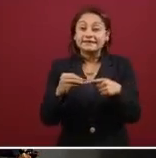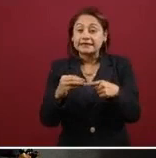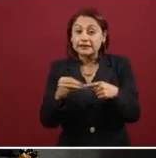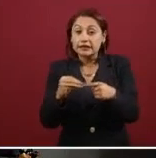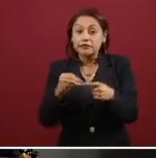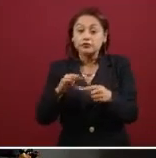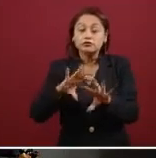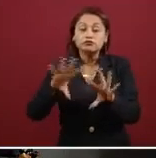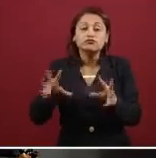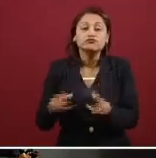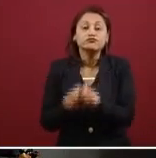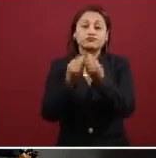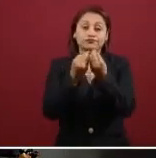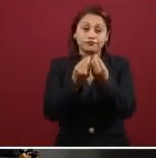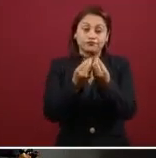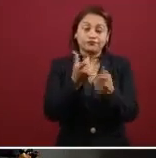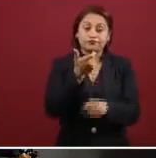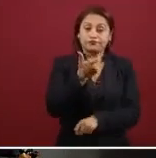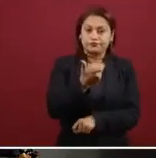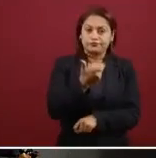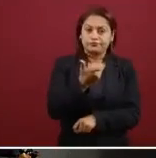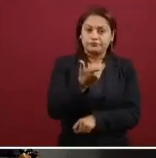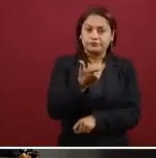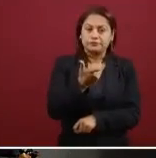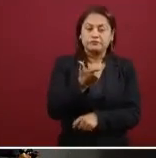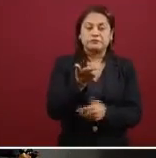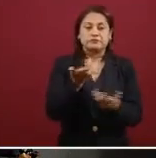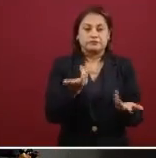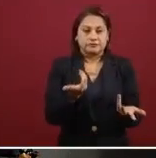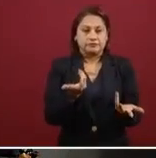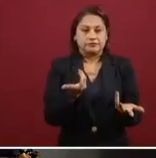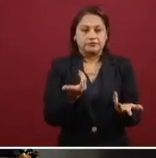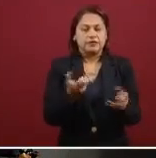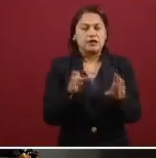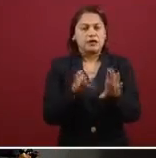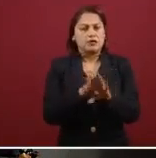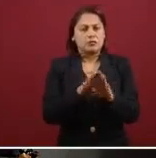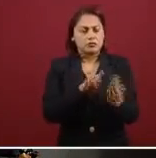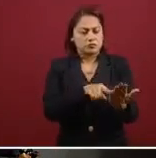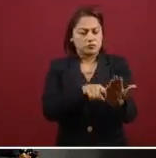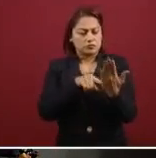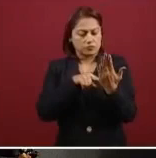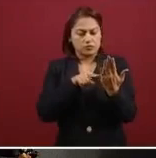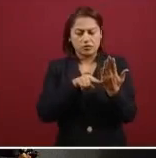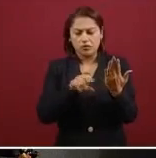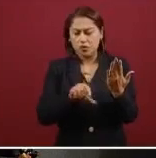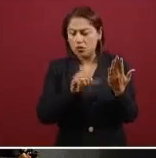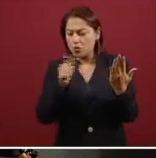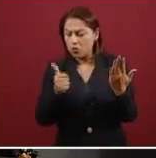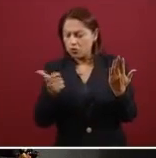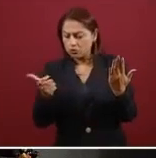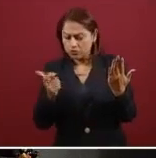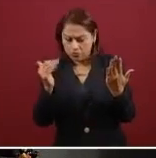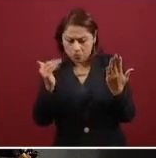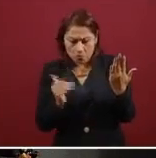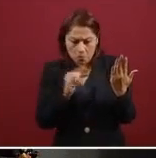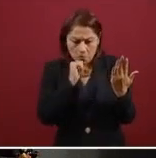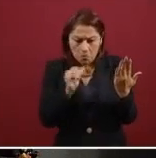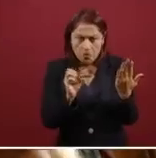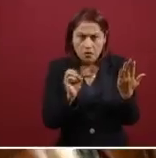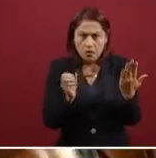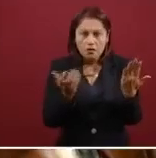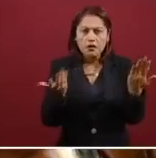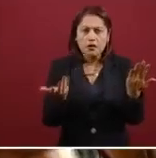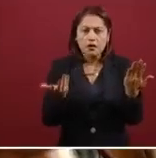siguiente pago. Entonces, si no es así o si no se ve reflejado en el siguiente pago, puede pasar a formar parte